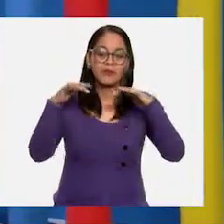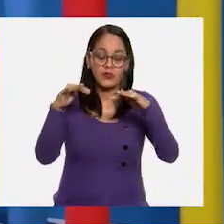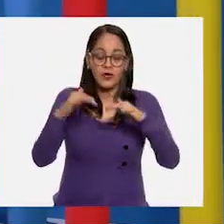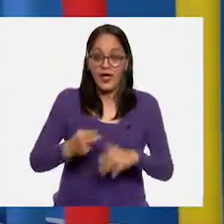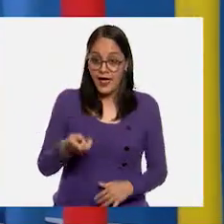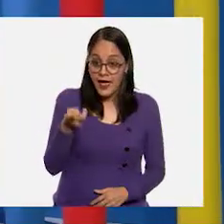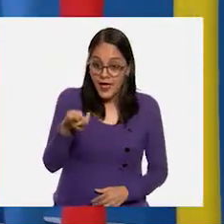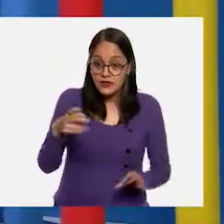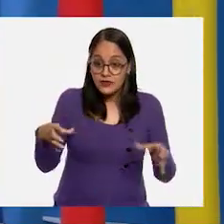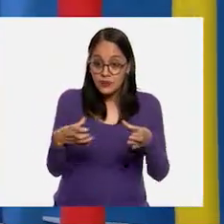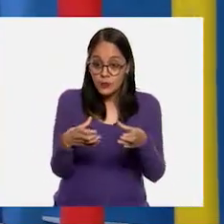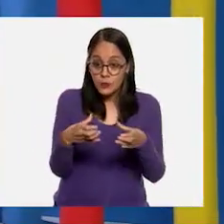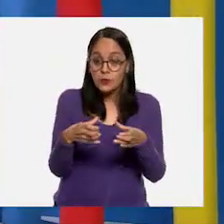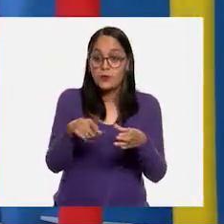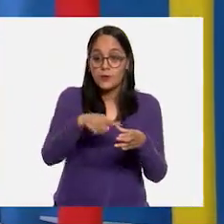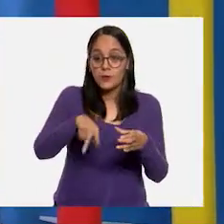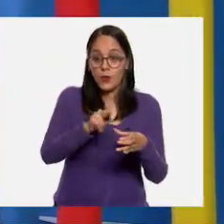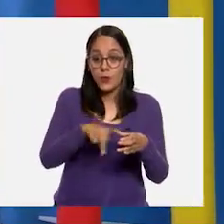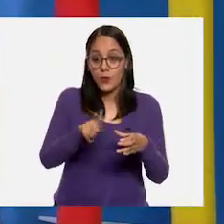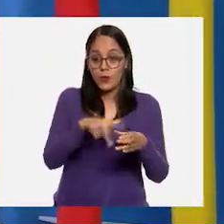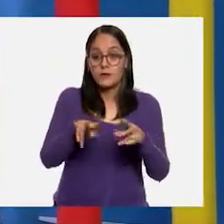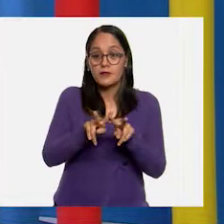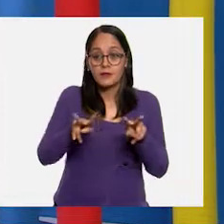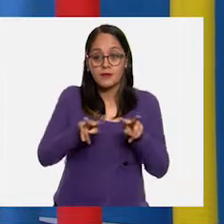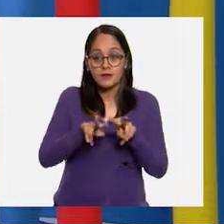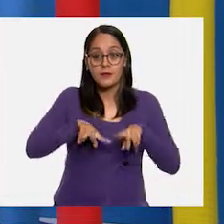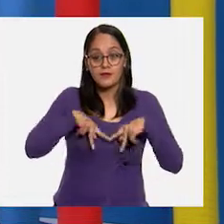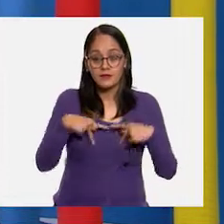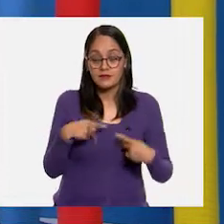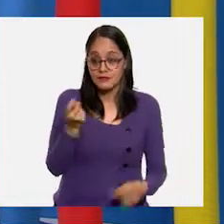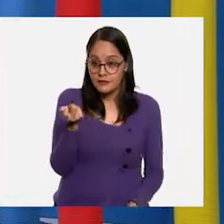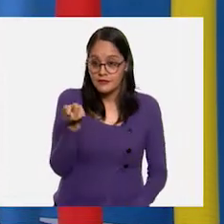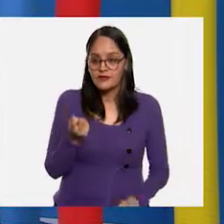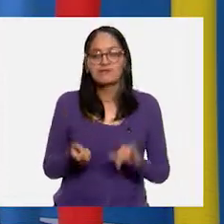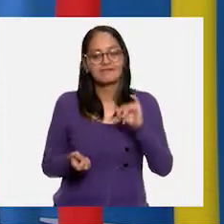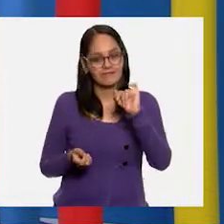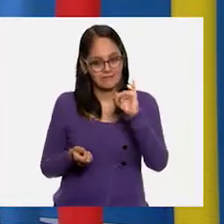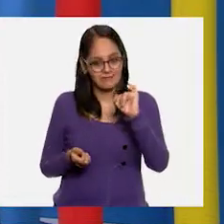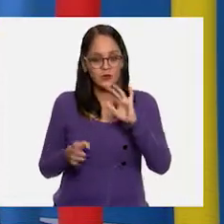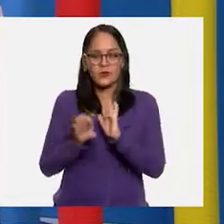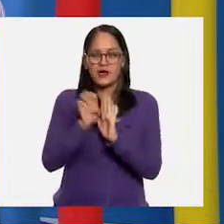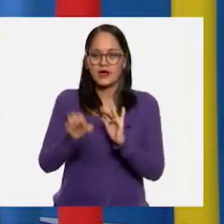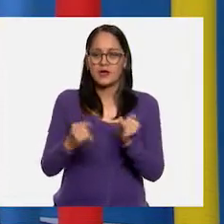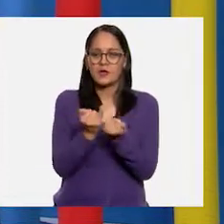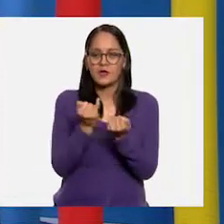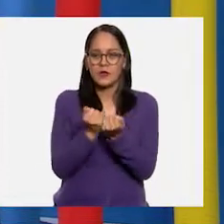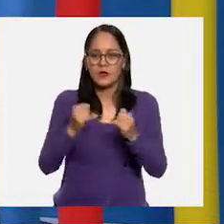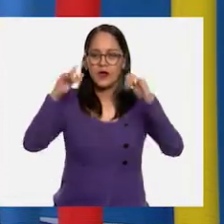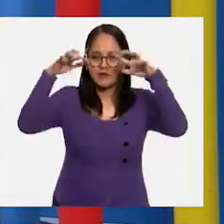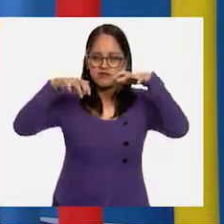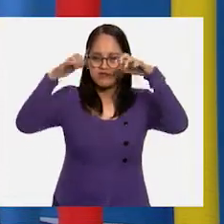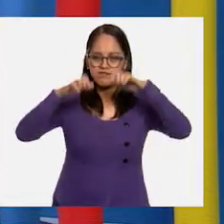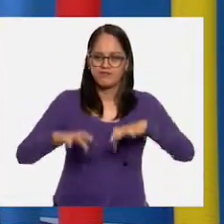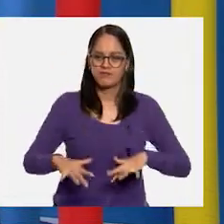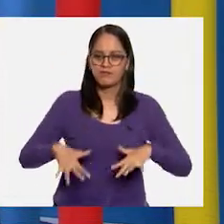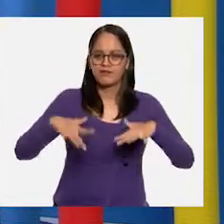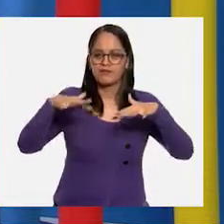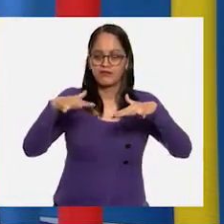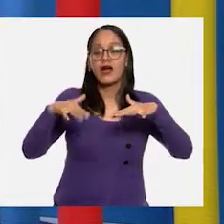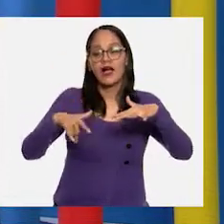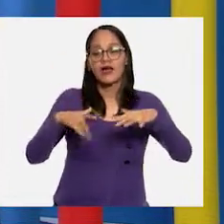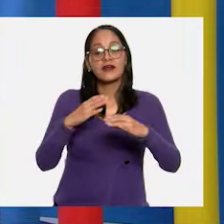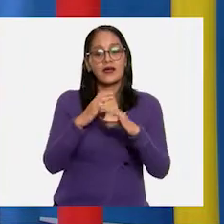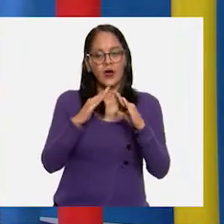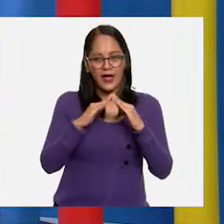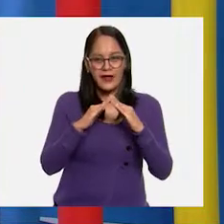muy acertadamente, porque sus condiciones facilitan que si llega una inundación, haya muchas pérdidas materiales y hasta